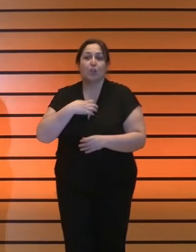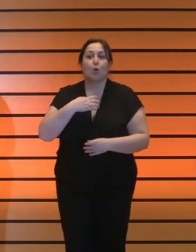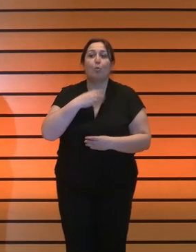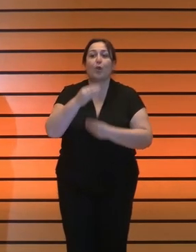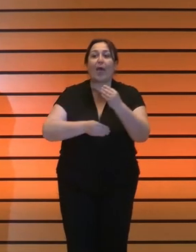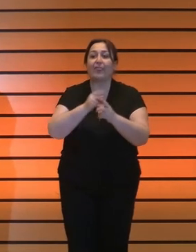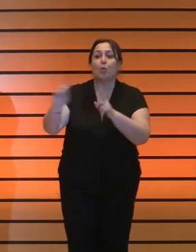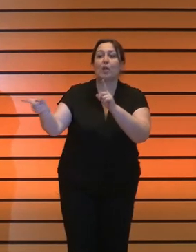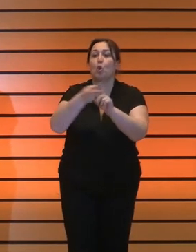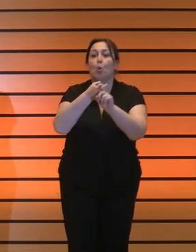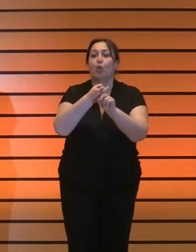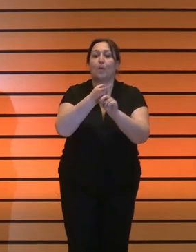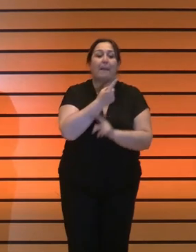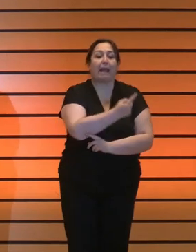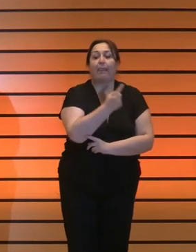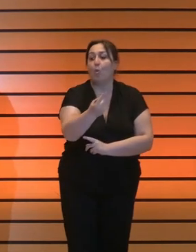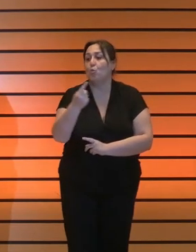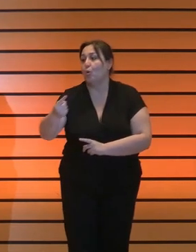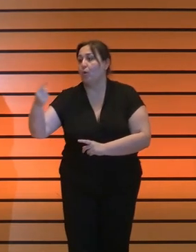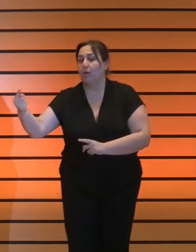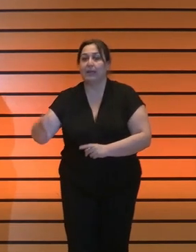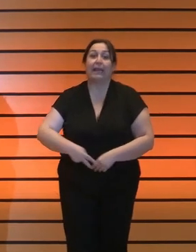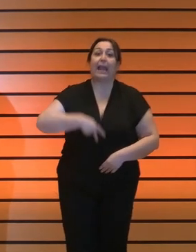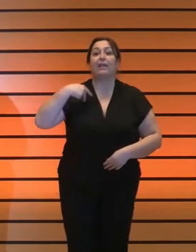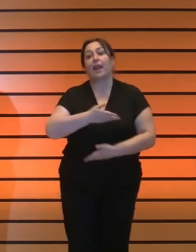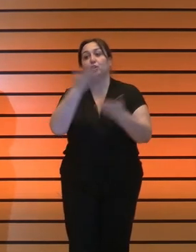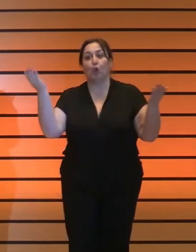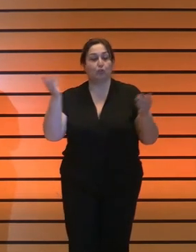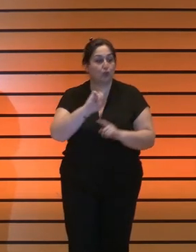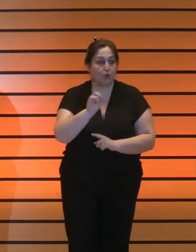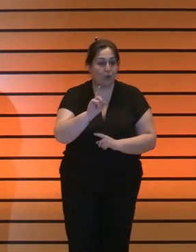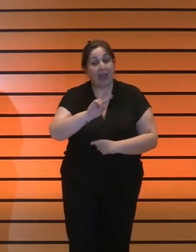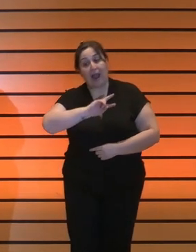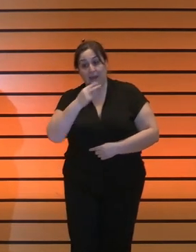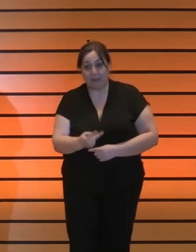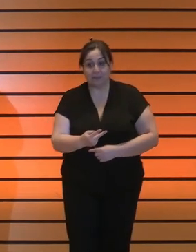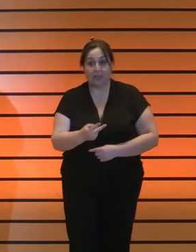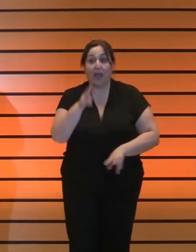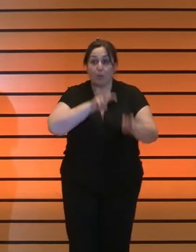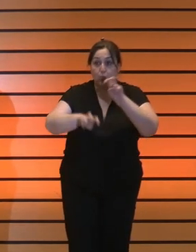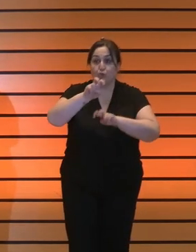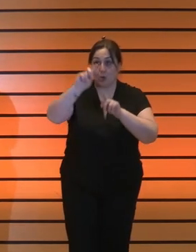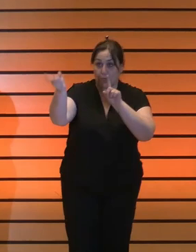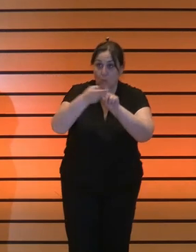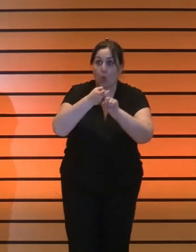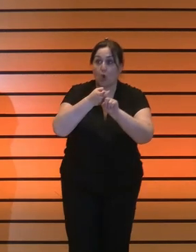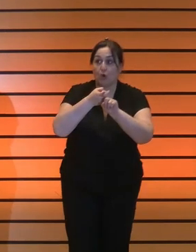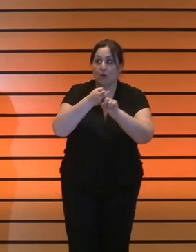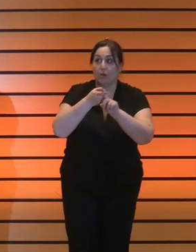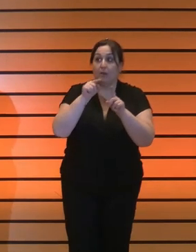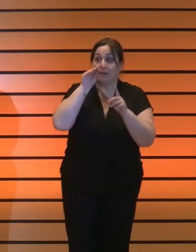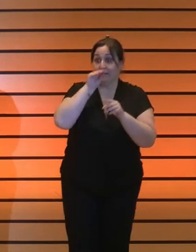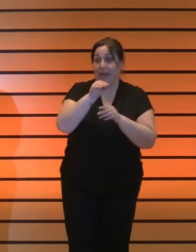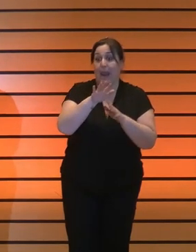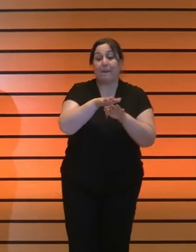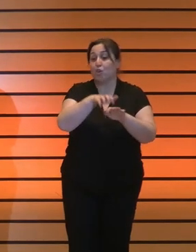una solución personalizada y generalizarla es al revés es buscar una solución que coja